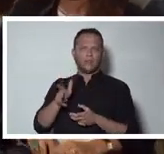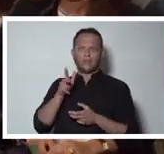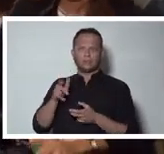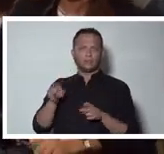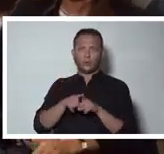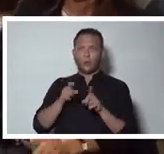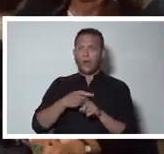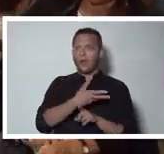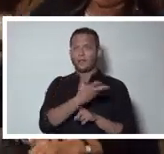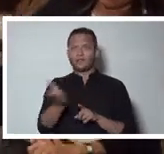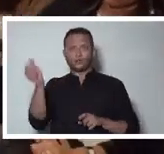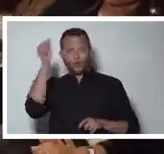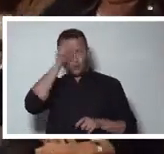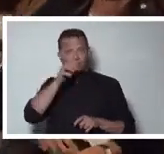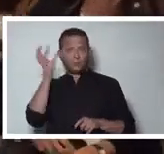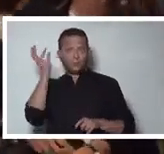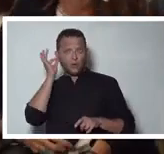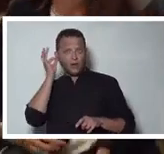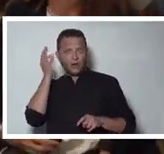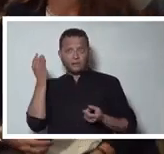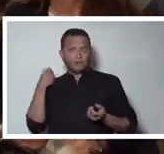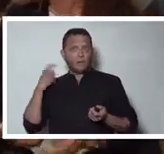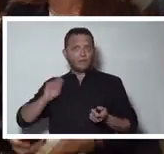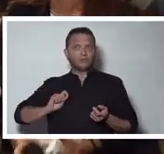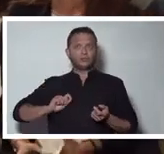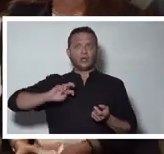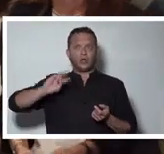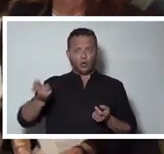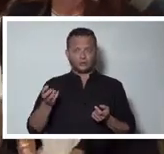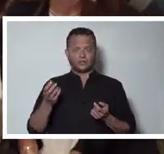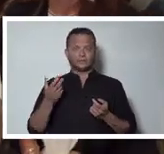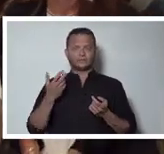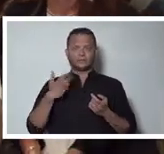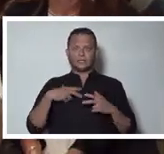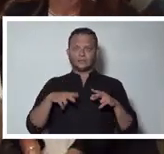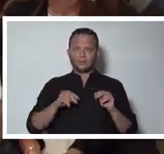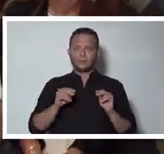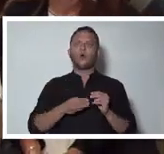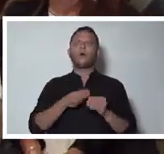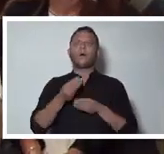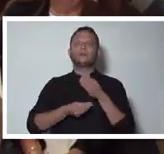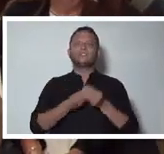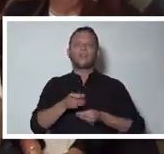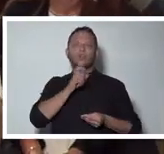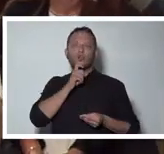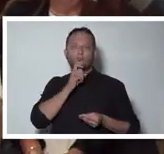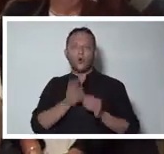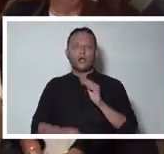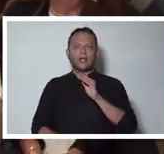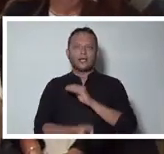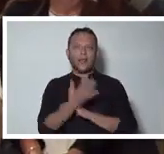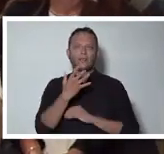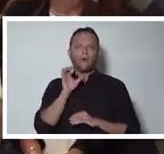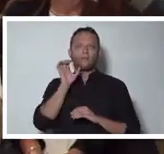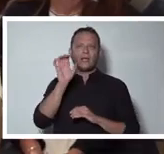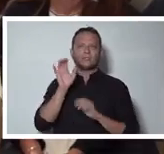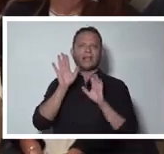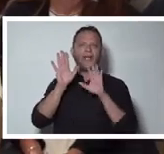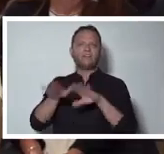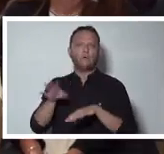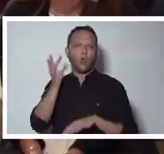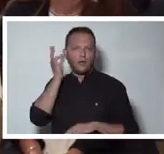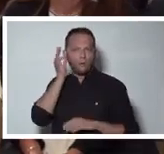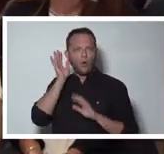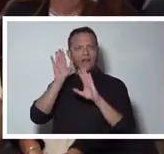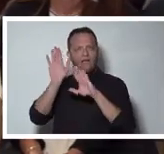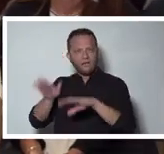resto de los hombres y mujeres en las profesiones y termino lo vamos a hacer construyendo un país a favor de las